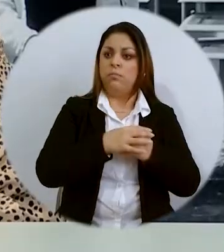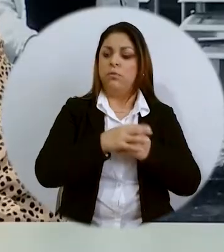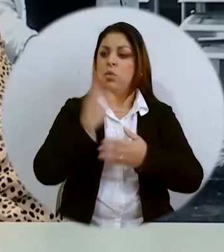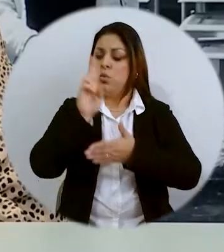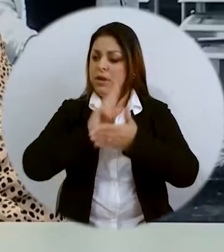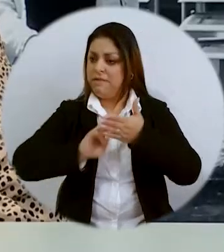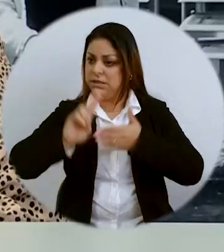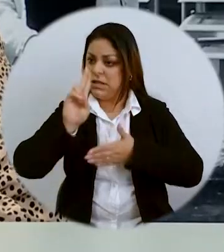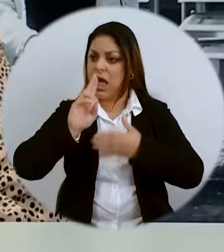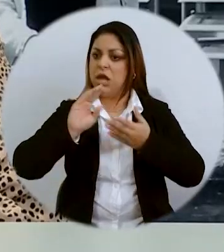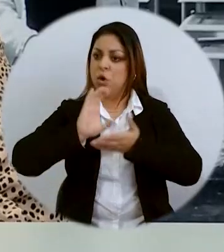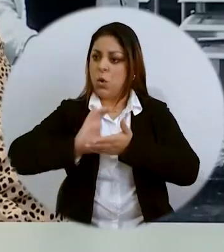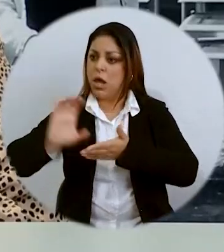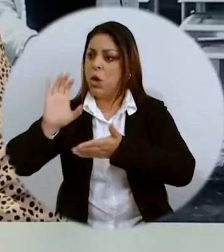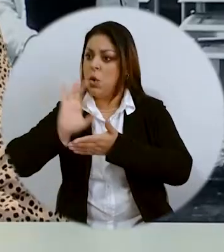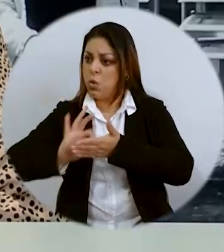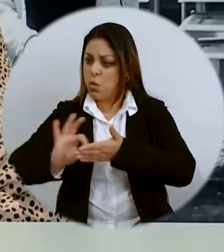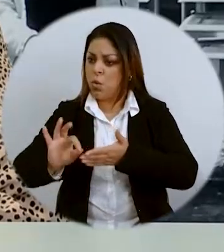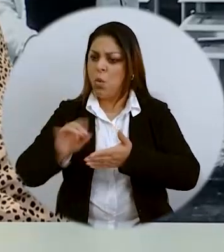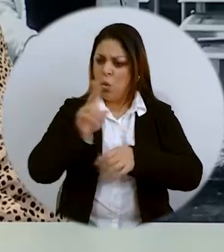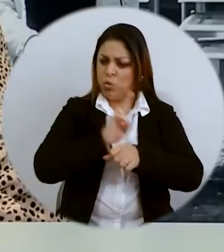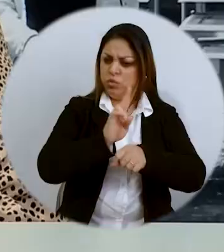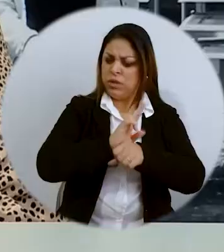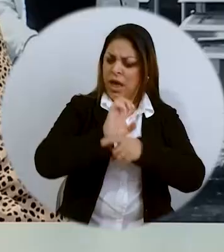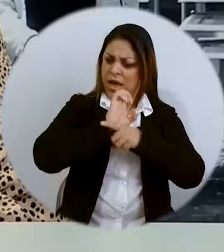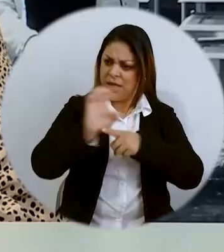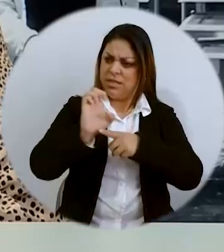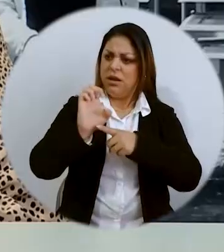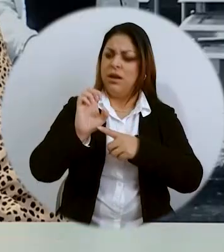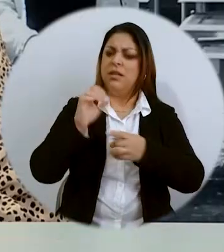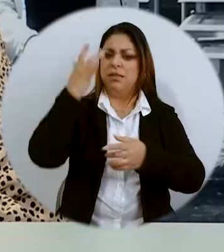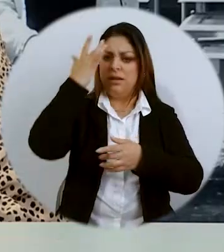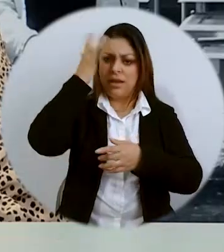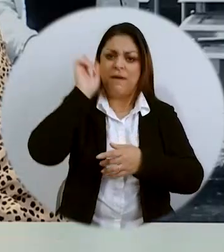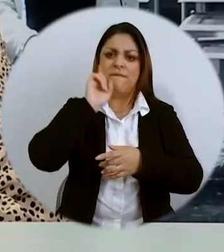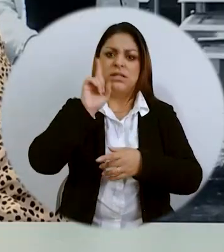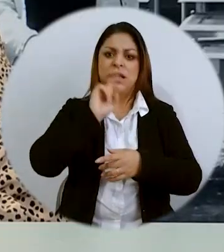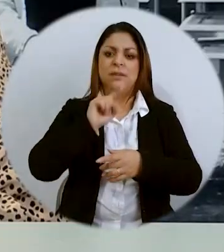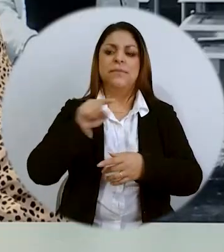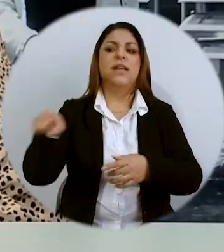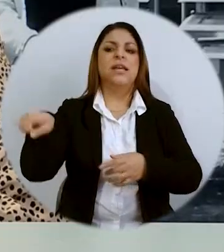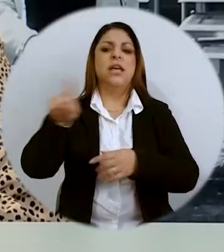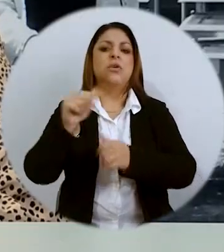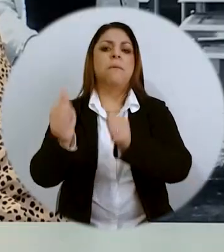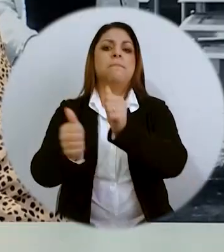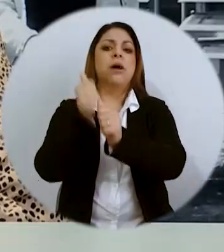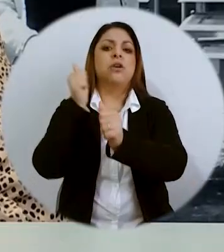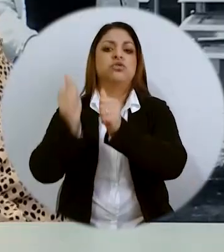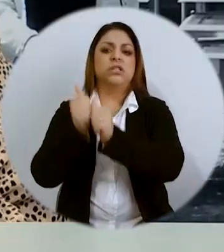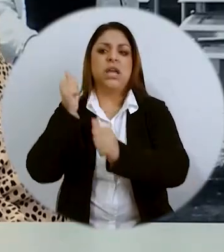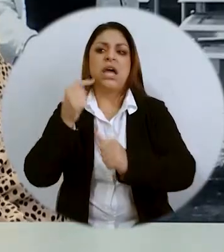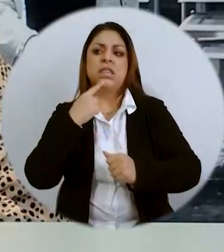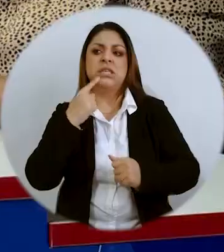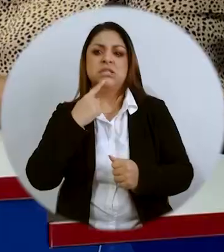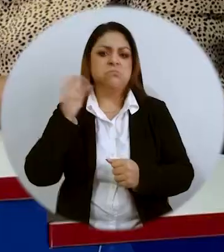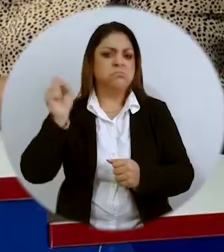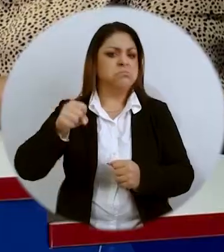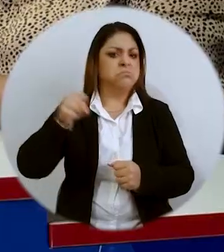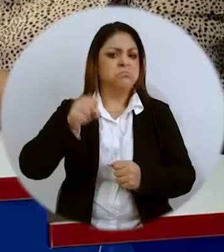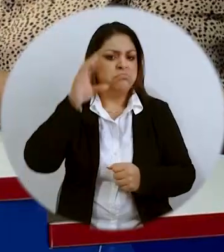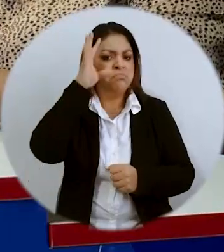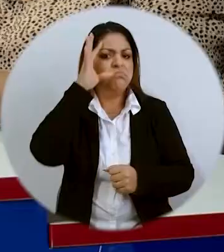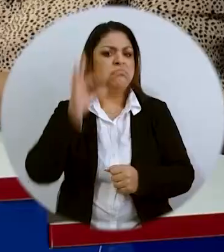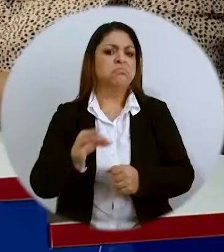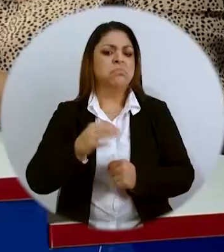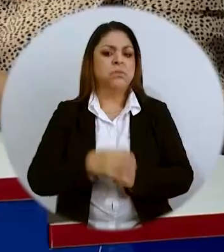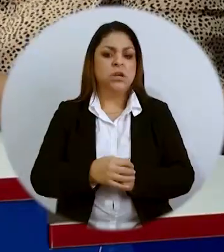sector público, que la academia haga un desarrollo ético de la inteligencia artificial? Y hay un buen porcentaje de personas que